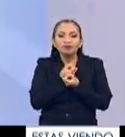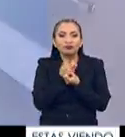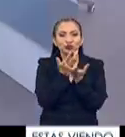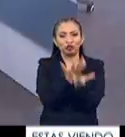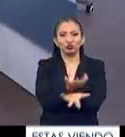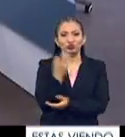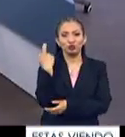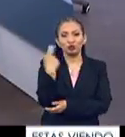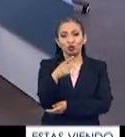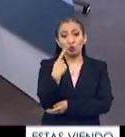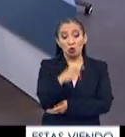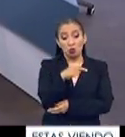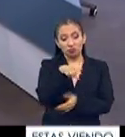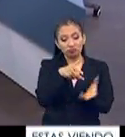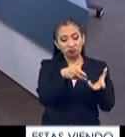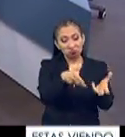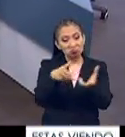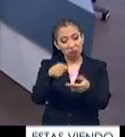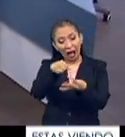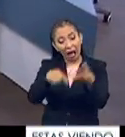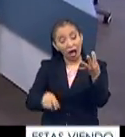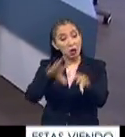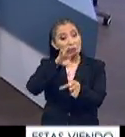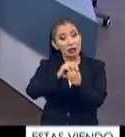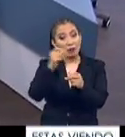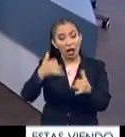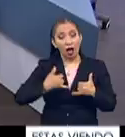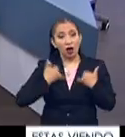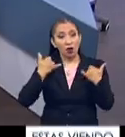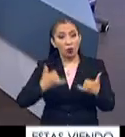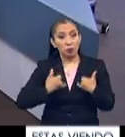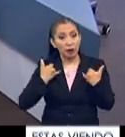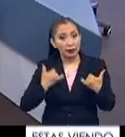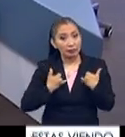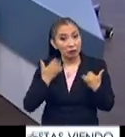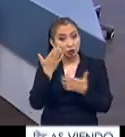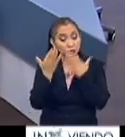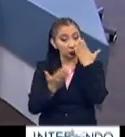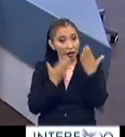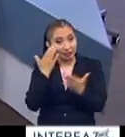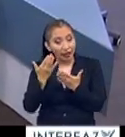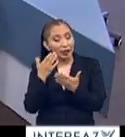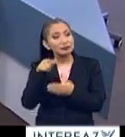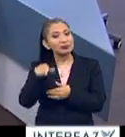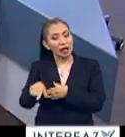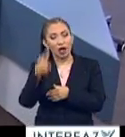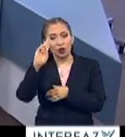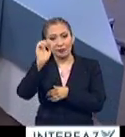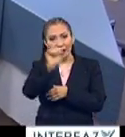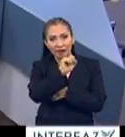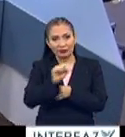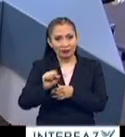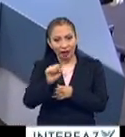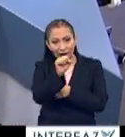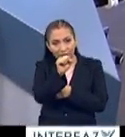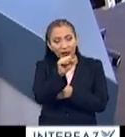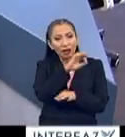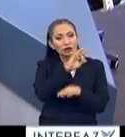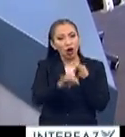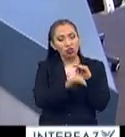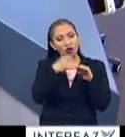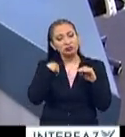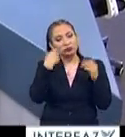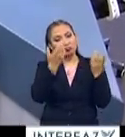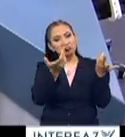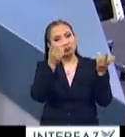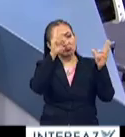compartirnos estas alternativas, como dices, integrales para los jóvenes, pues estudiantes, en este caso de la Universidad de La Salle, todas las disciplinas